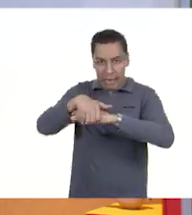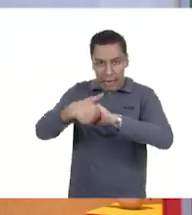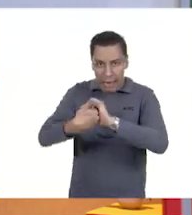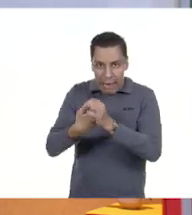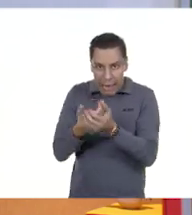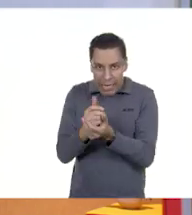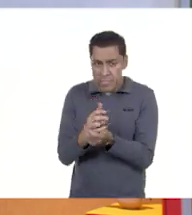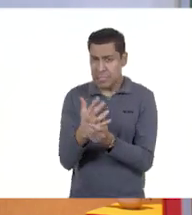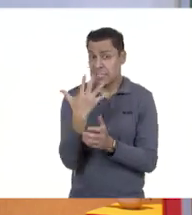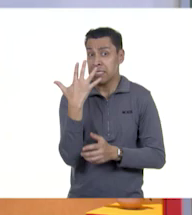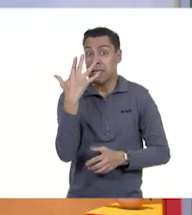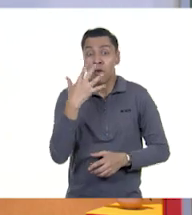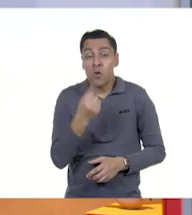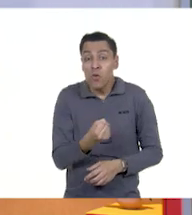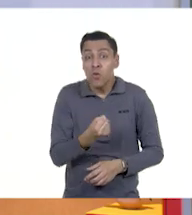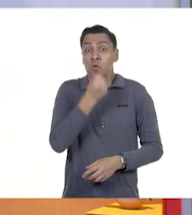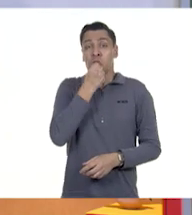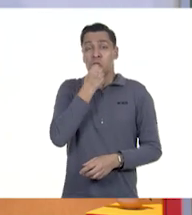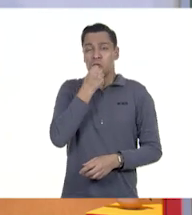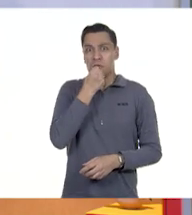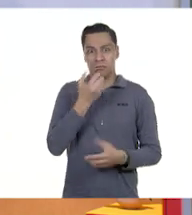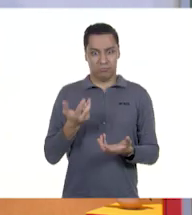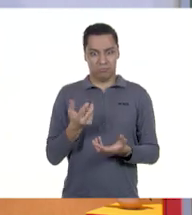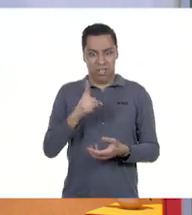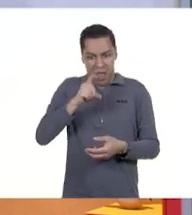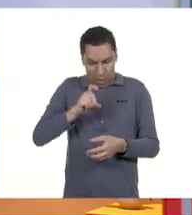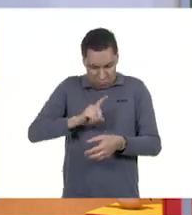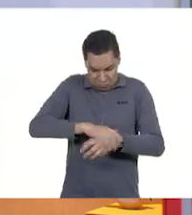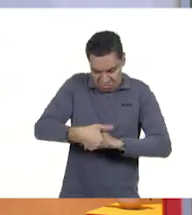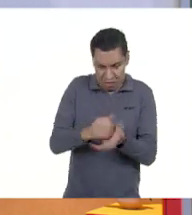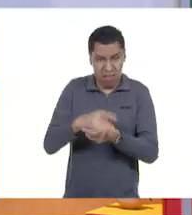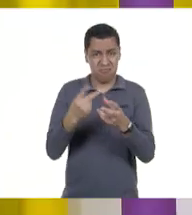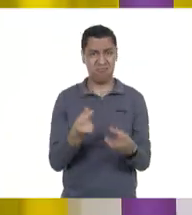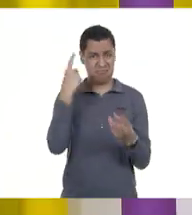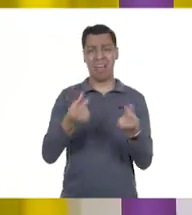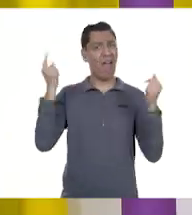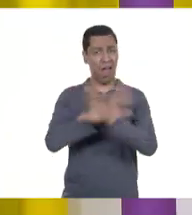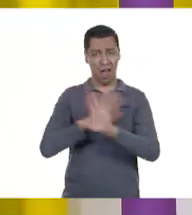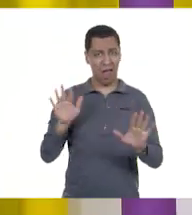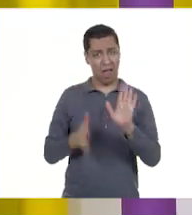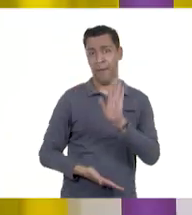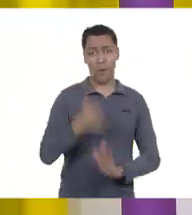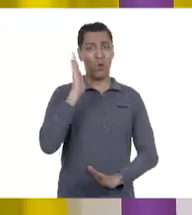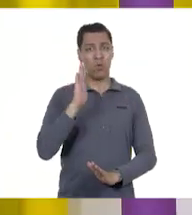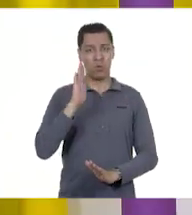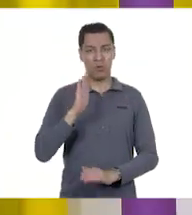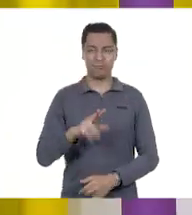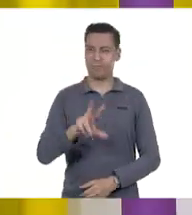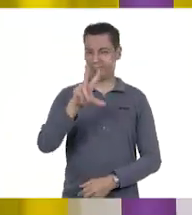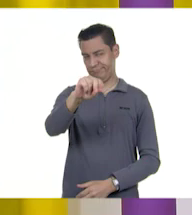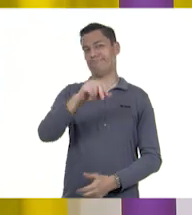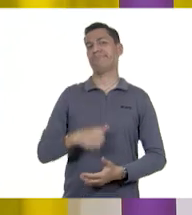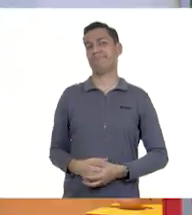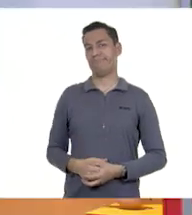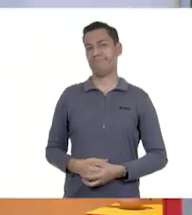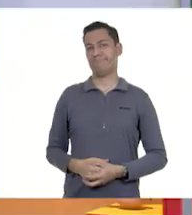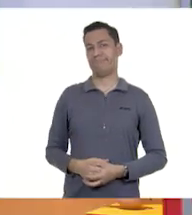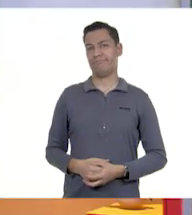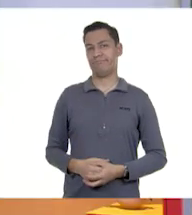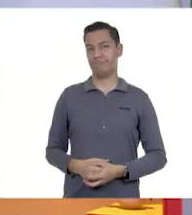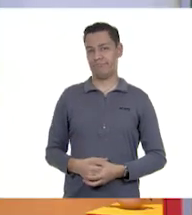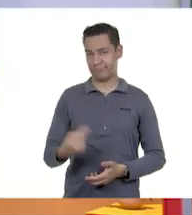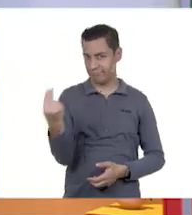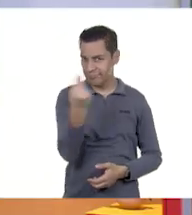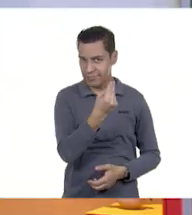en 5 segundos, pues nada más te las mojas. Sí, ni siquiera un dedo te puedes lavar bien. No, por lo